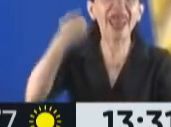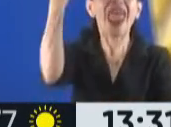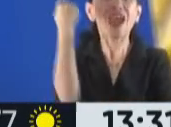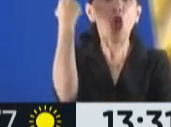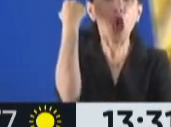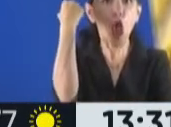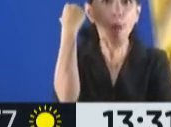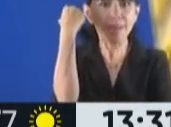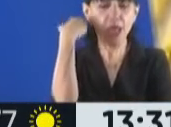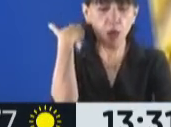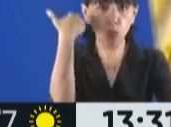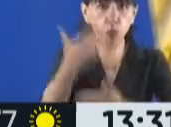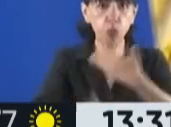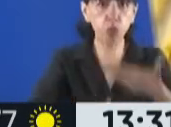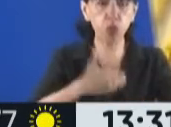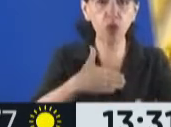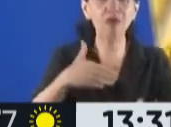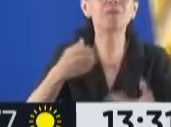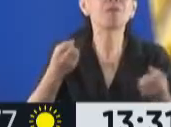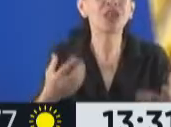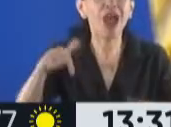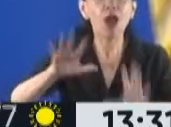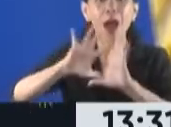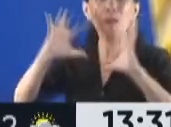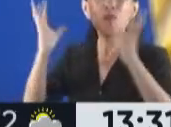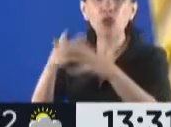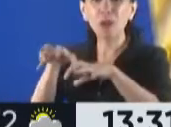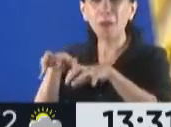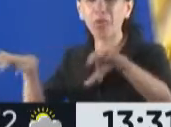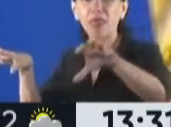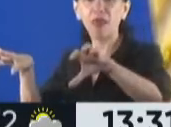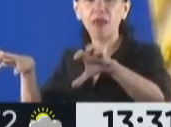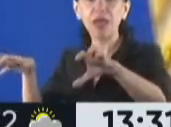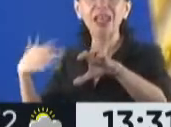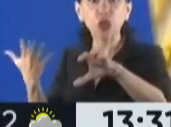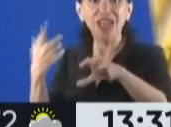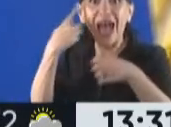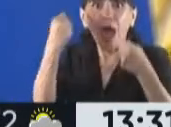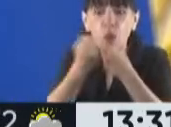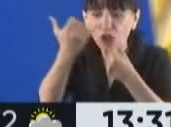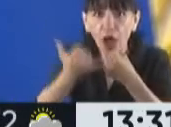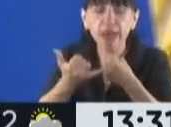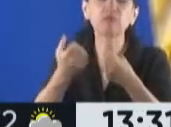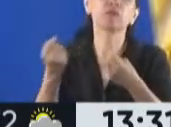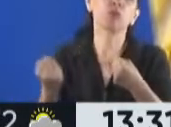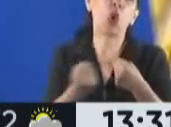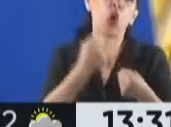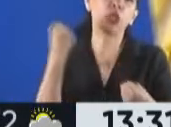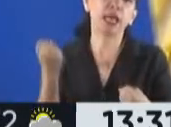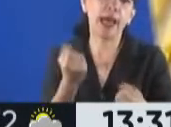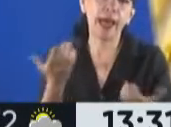en un mundo que tiende a bipolarizarse una vez más, es en términos geopolíticos muy importantes. Con lo